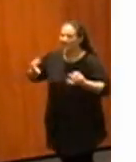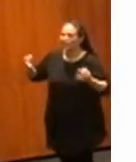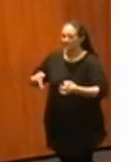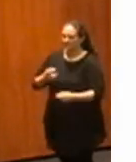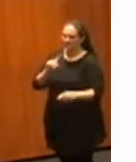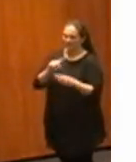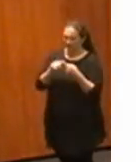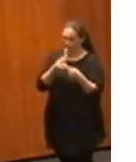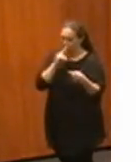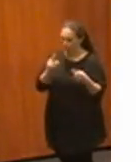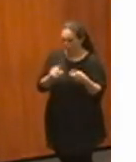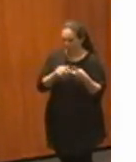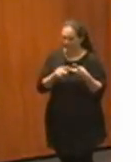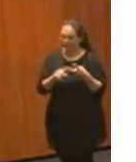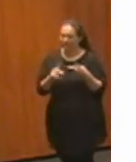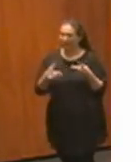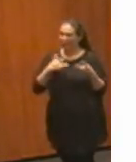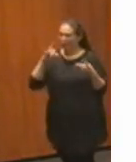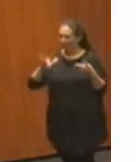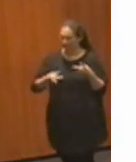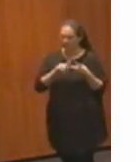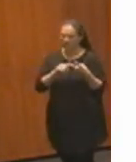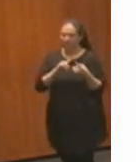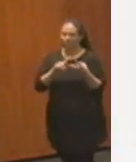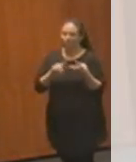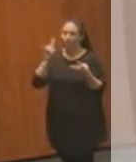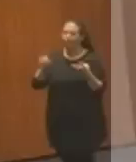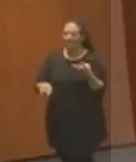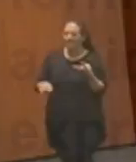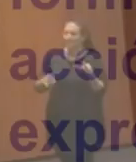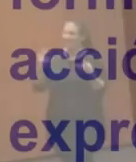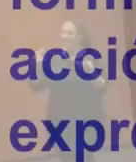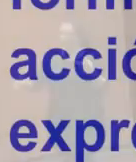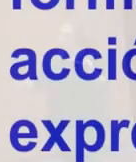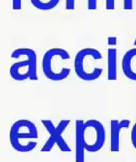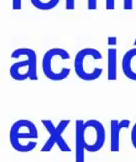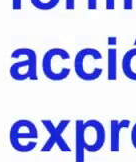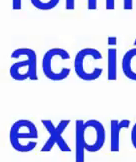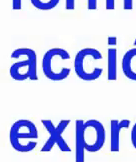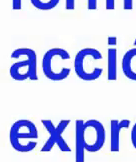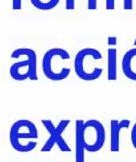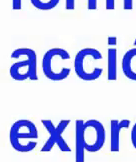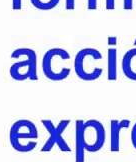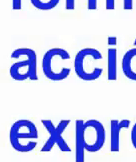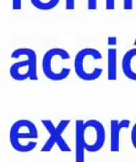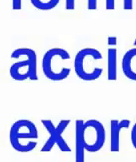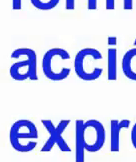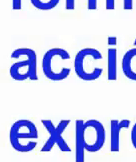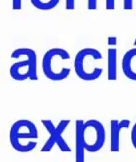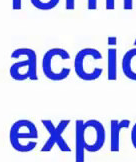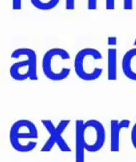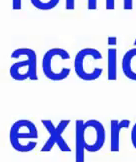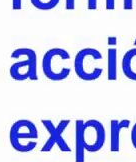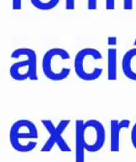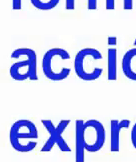el nombre, tienen que poner la fecha, tiene que poner la respuesta a una pregunta y luego tienen que poner su